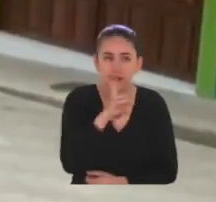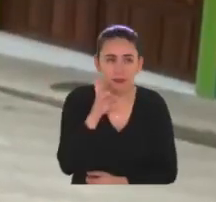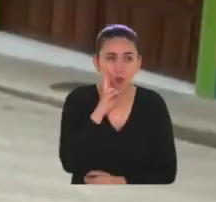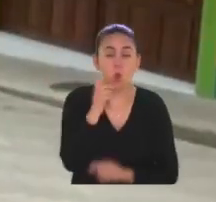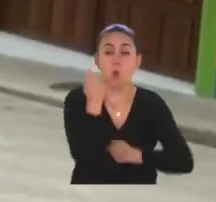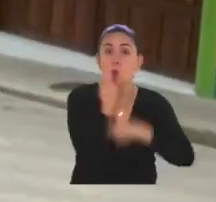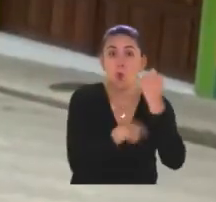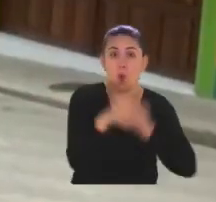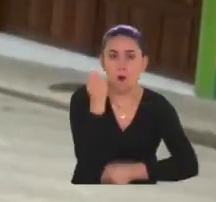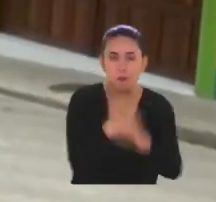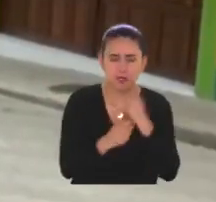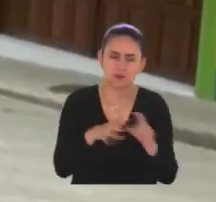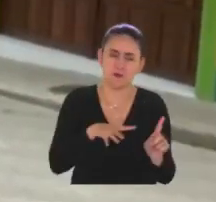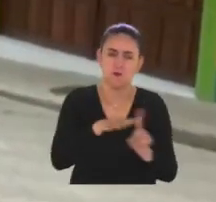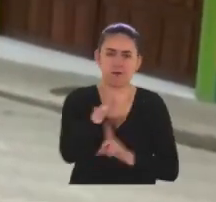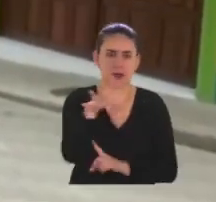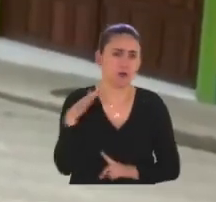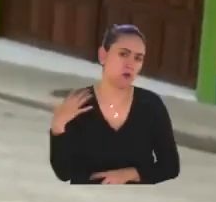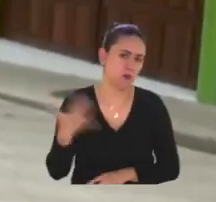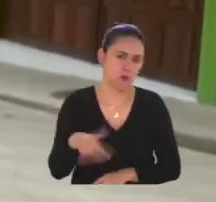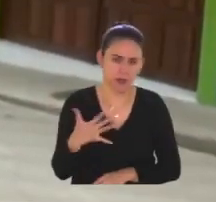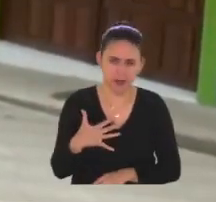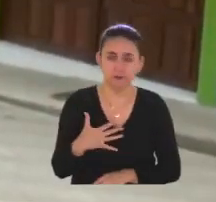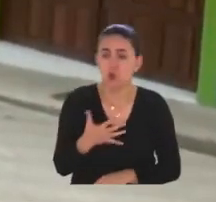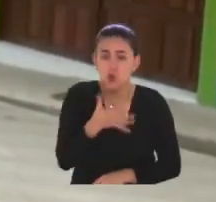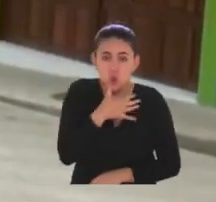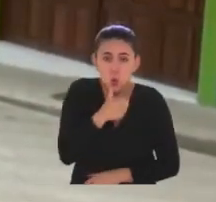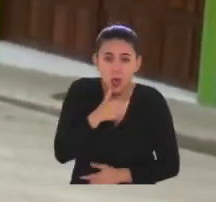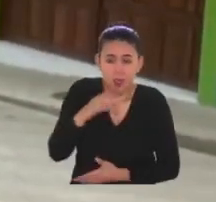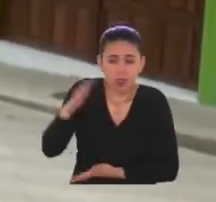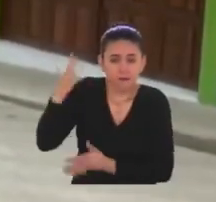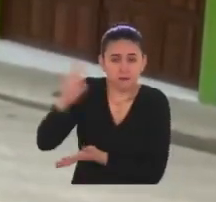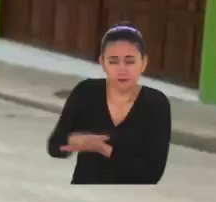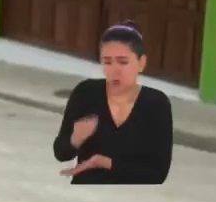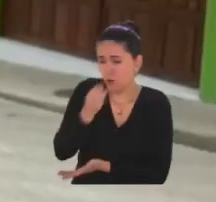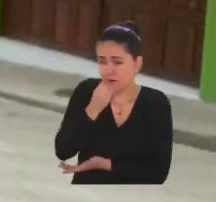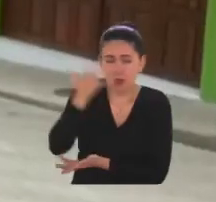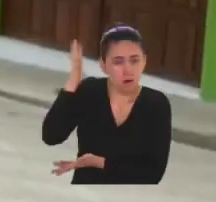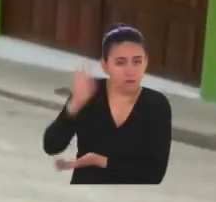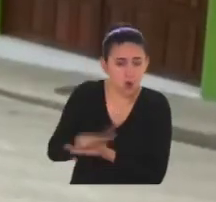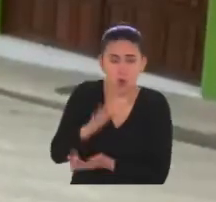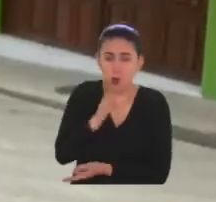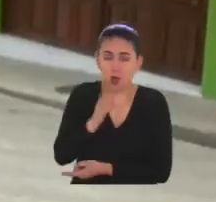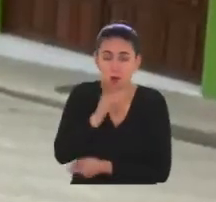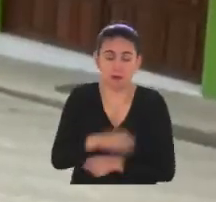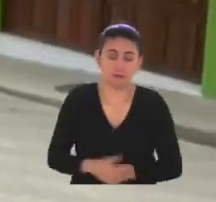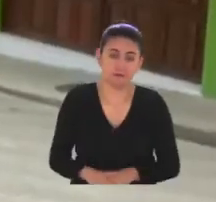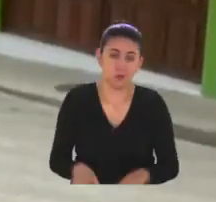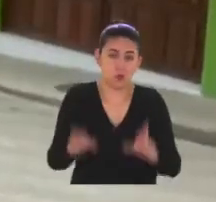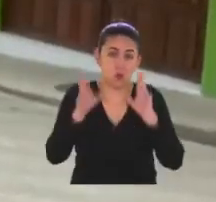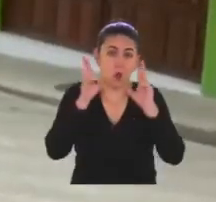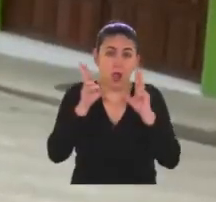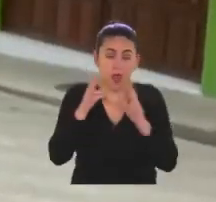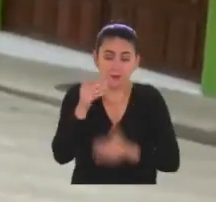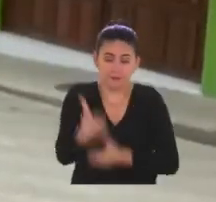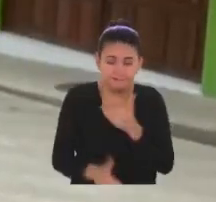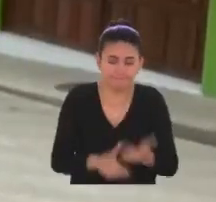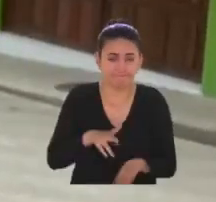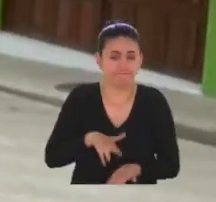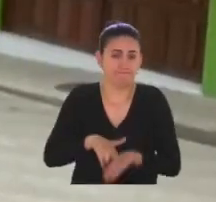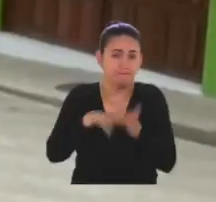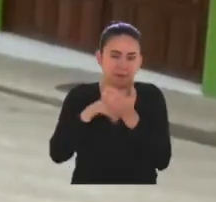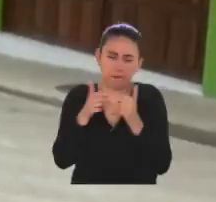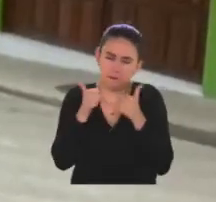se encuentra muy afectado por esta escasez. Esperamos pues que haya pronta recuperación